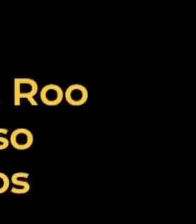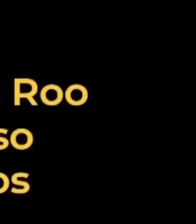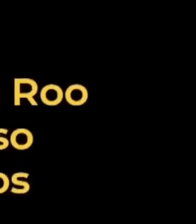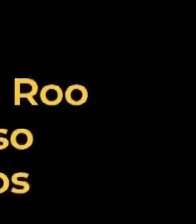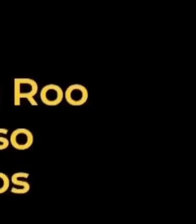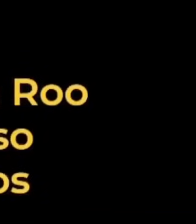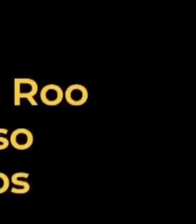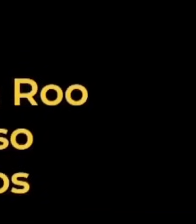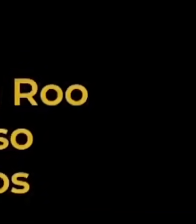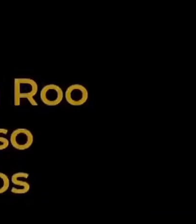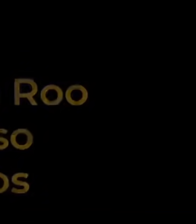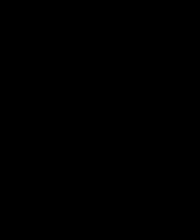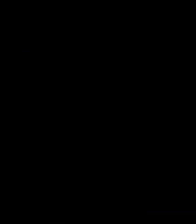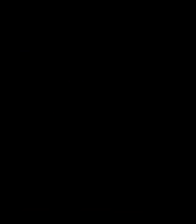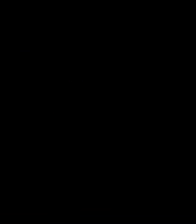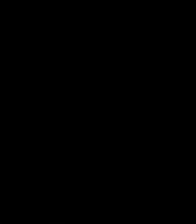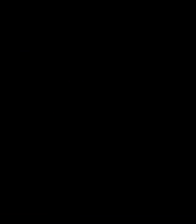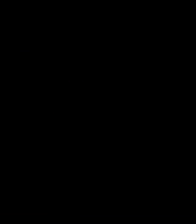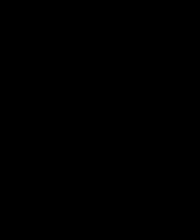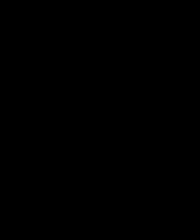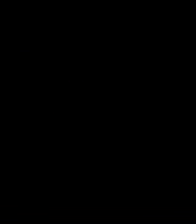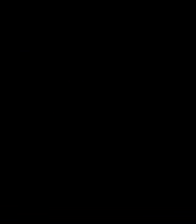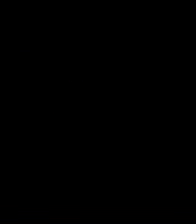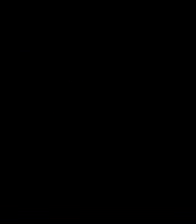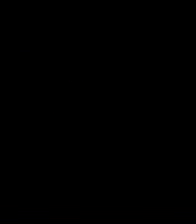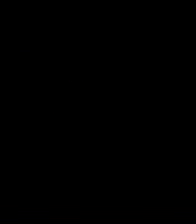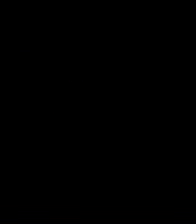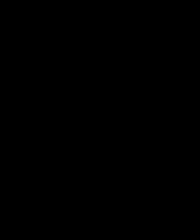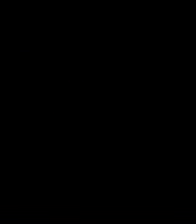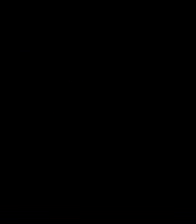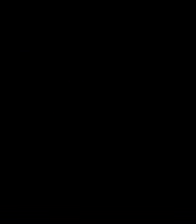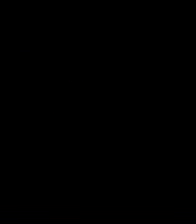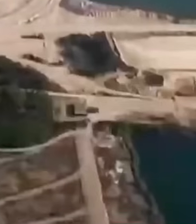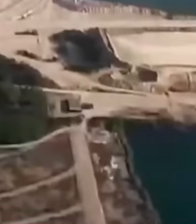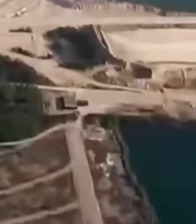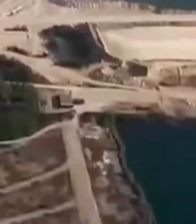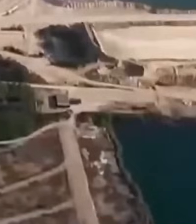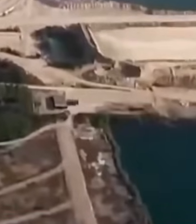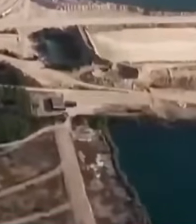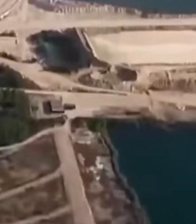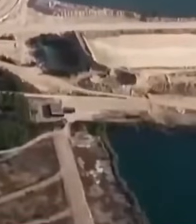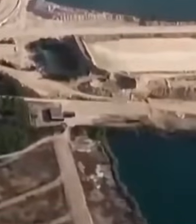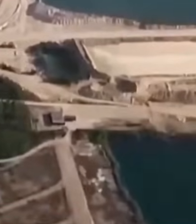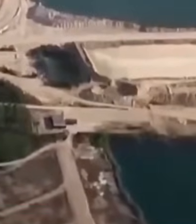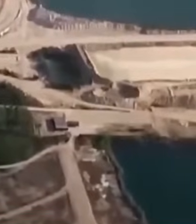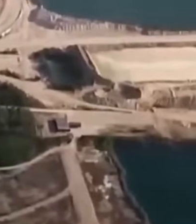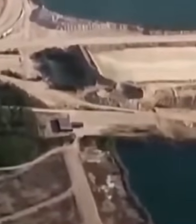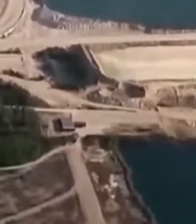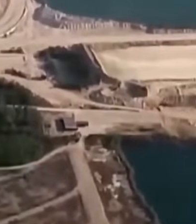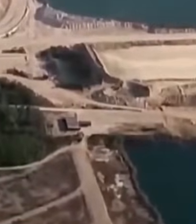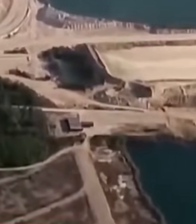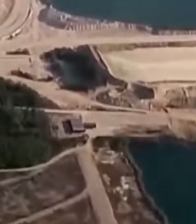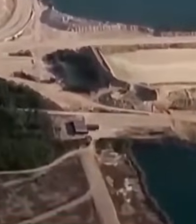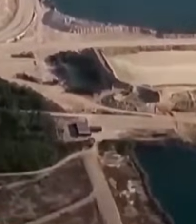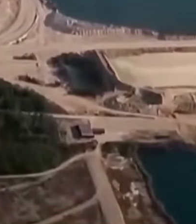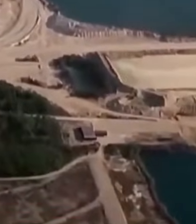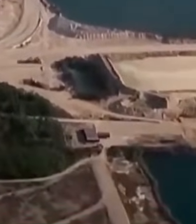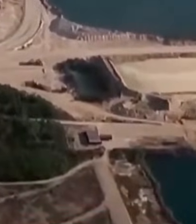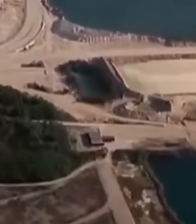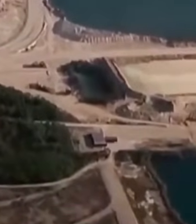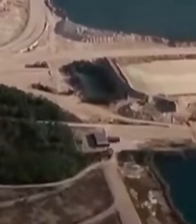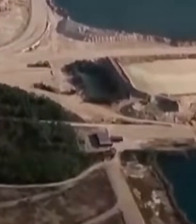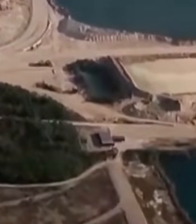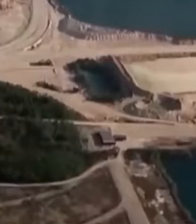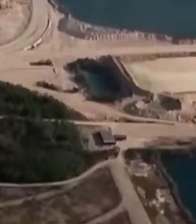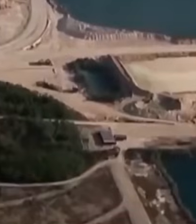para explotar piedra caliza por encima del manto freático en otros 2 predios, el Corchalito y la Adelita, que